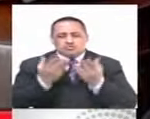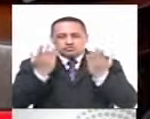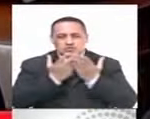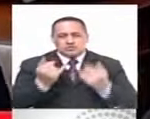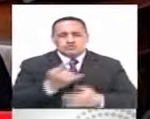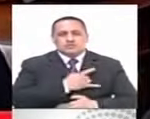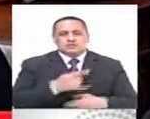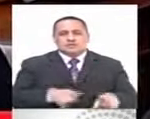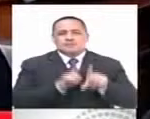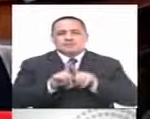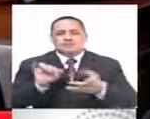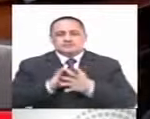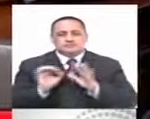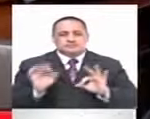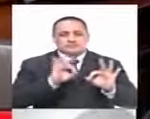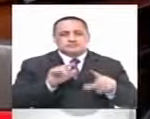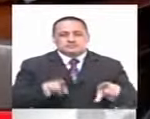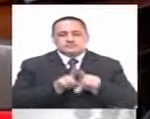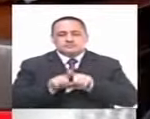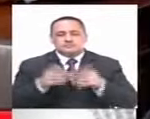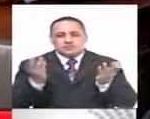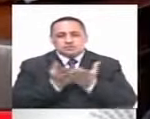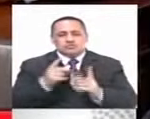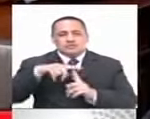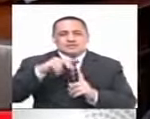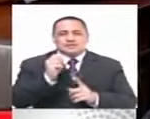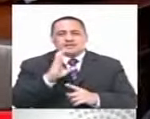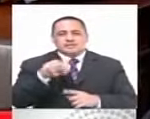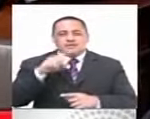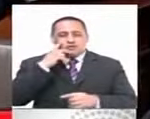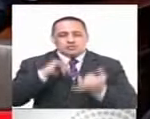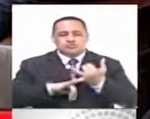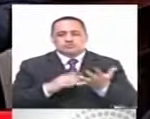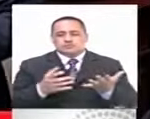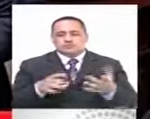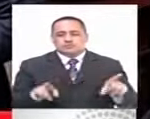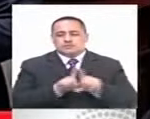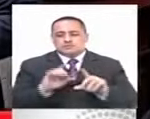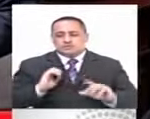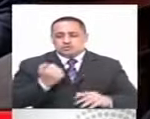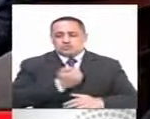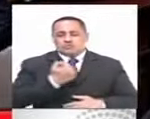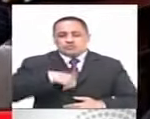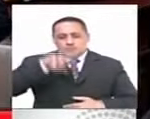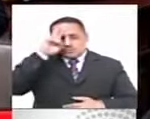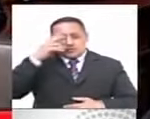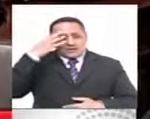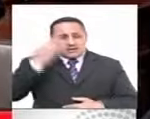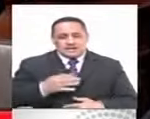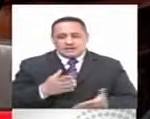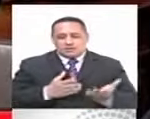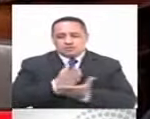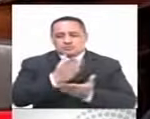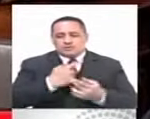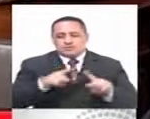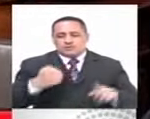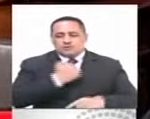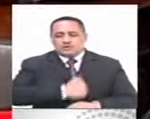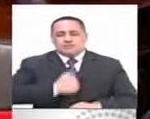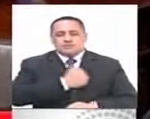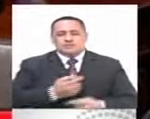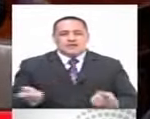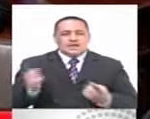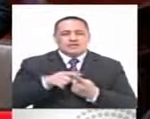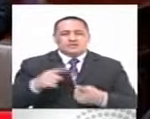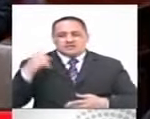universitarios. Toca hacer lo mismo por los estudiantes técnicos. Somos Perú quiere seguir creyendo, pero lamentablemente nos